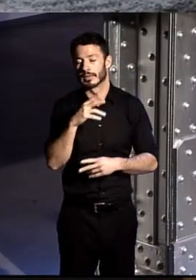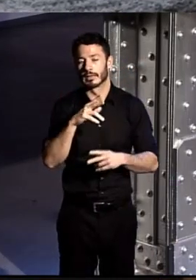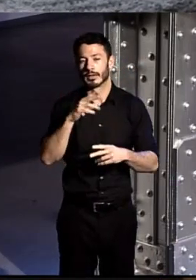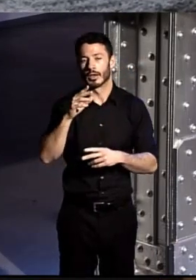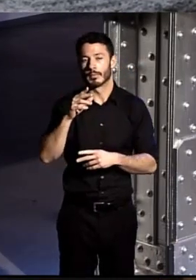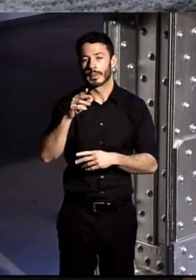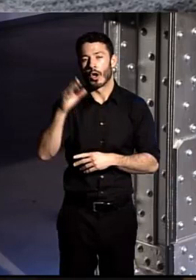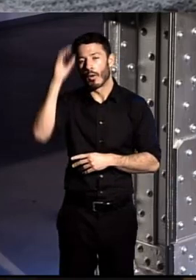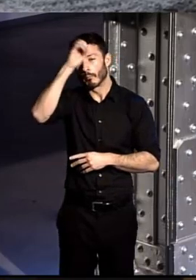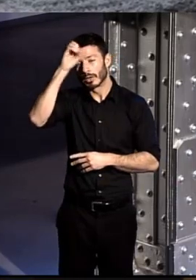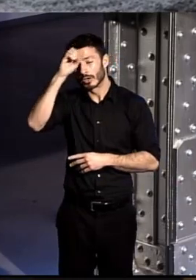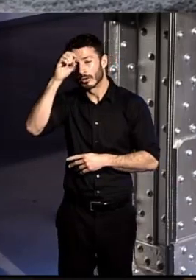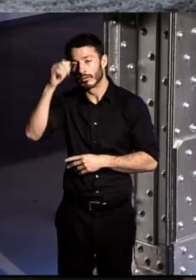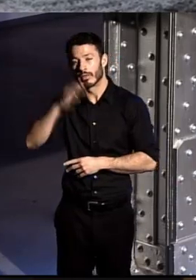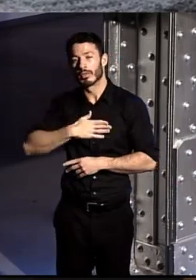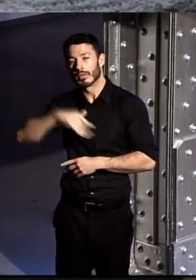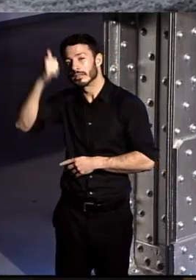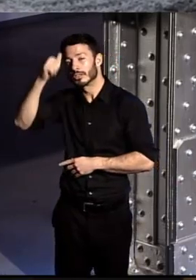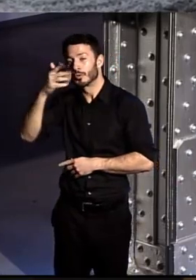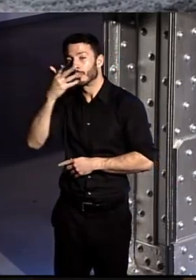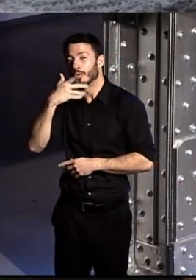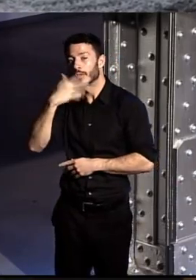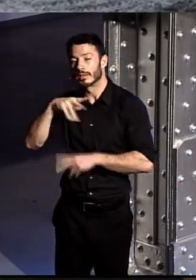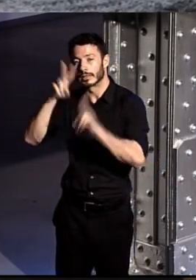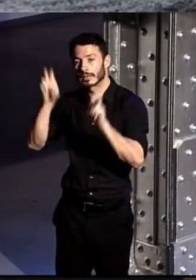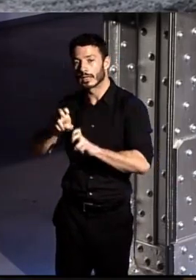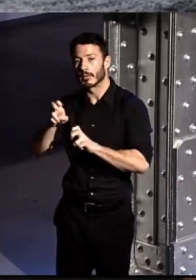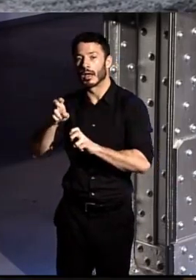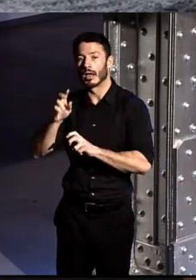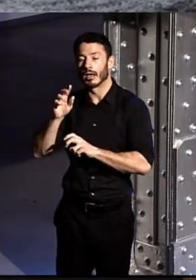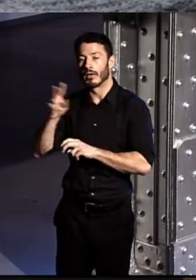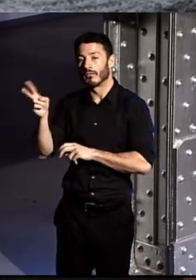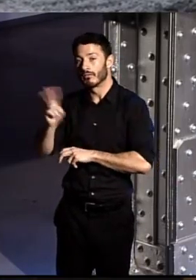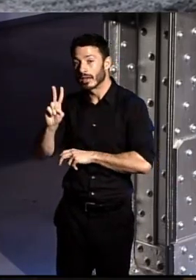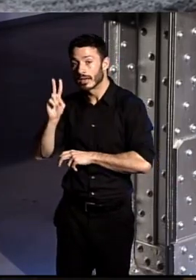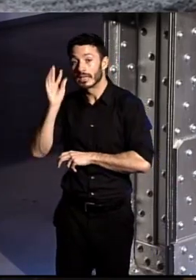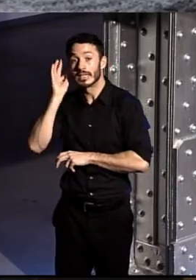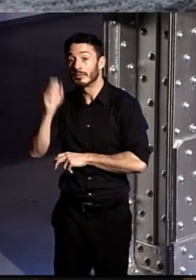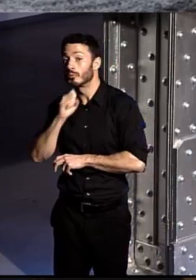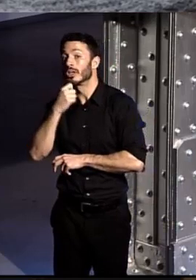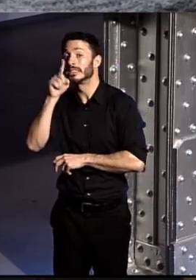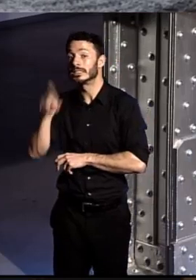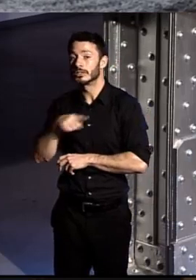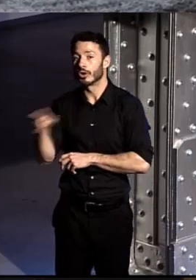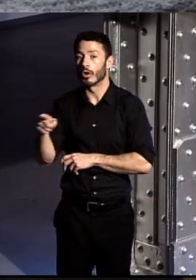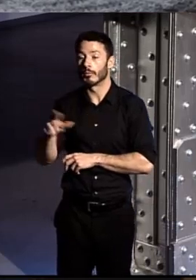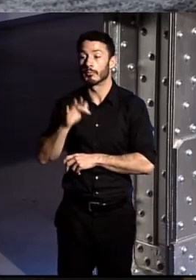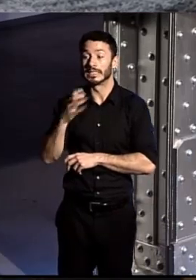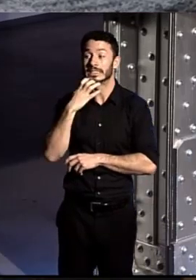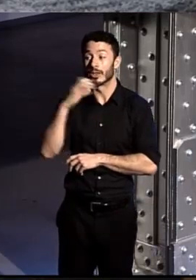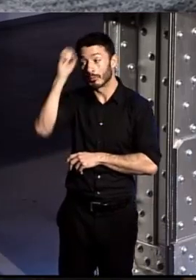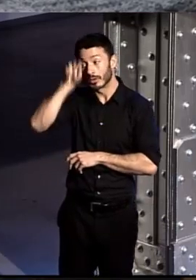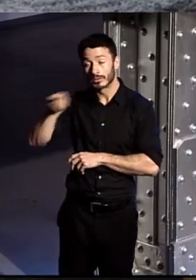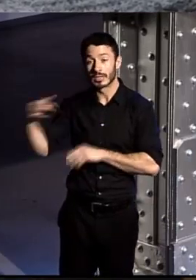alguna opinión masculina de esta misoginia, de si hay o no hay, y si es igual o diferente a la